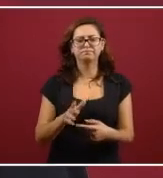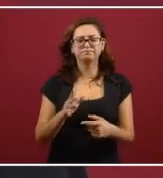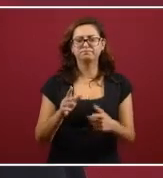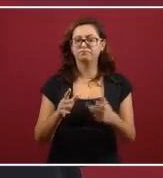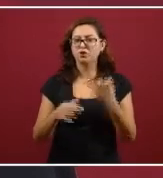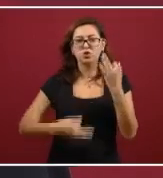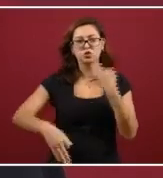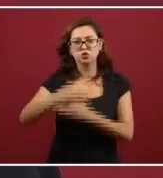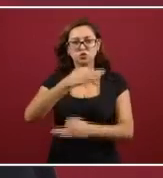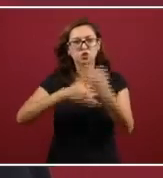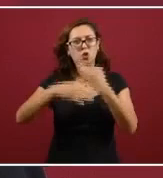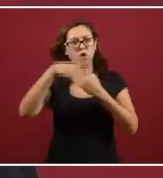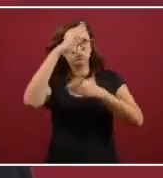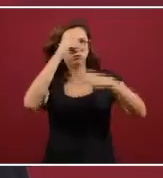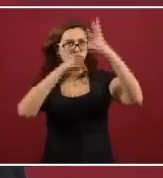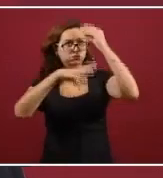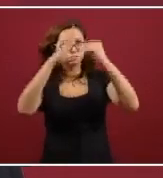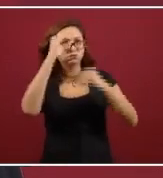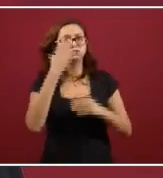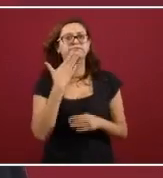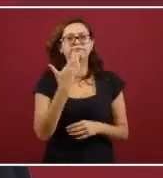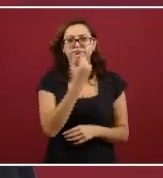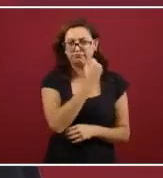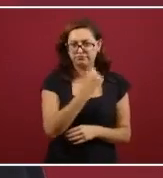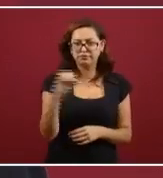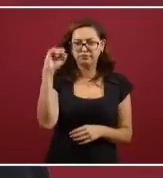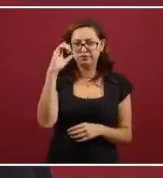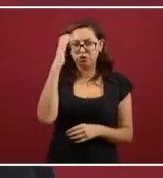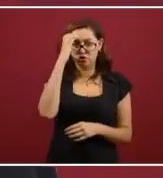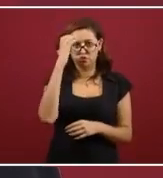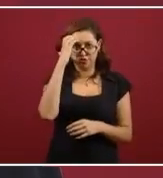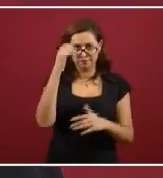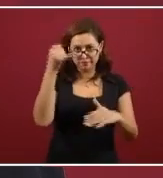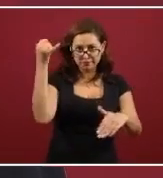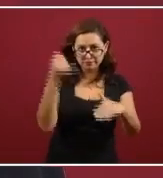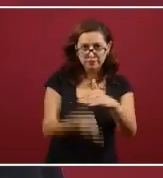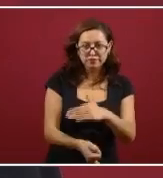expertos, porque ese es el propósito,